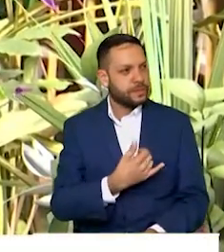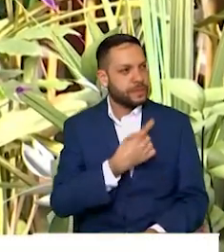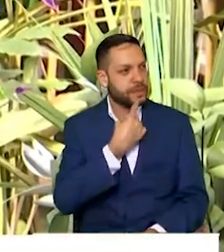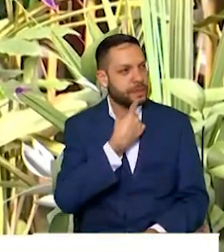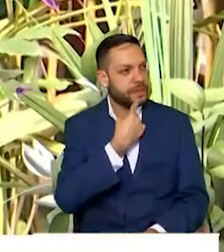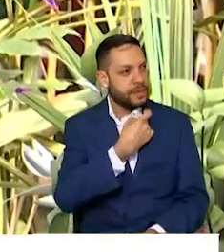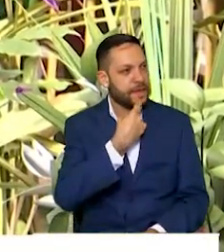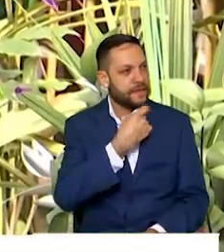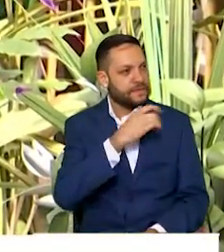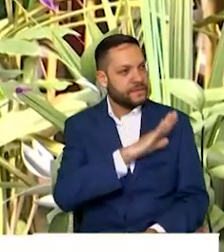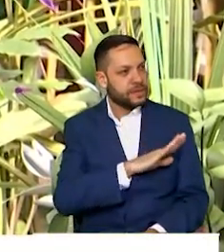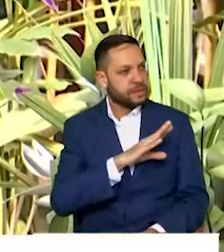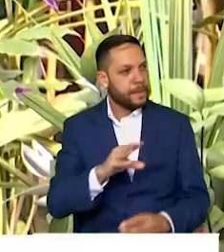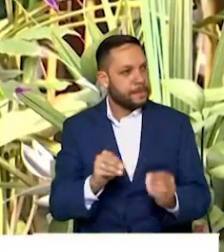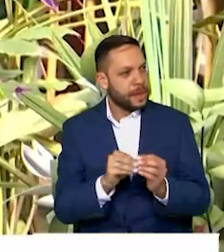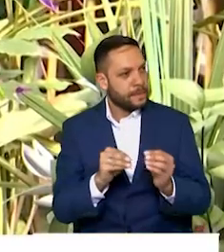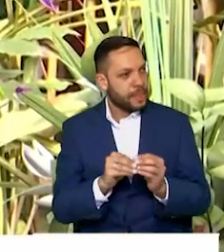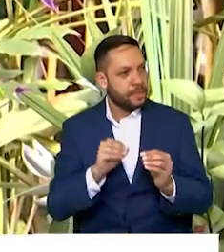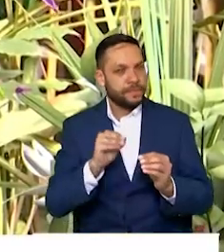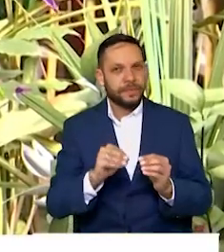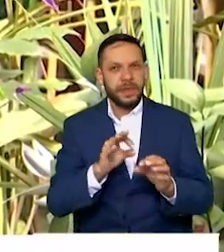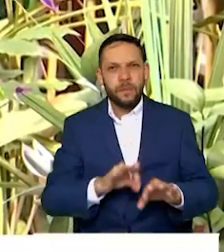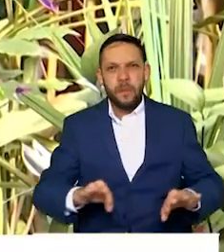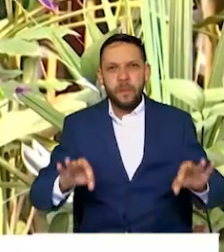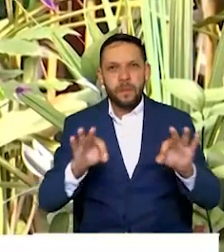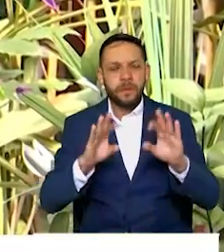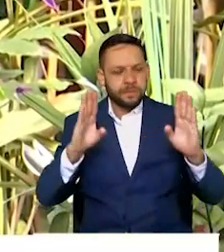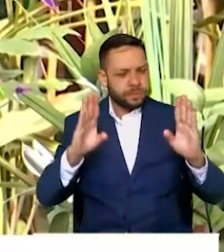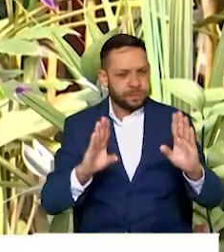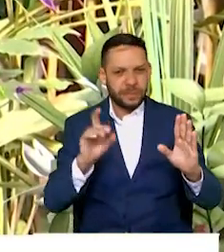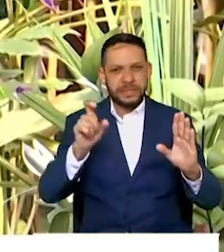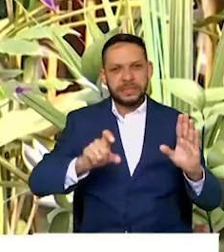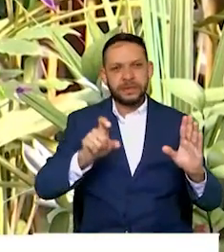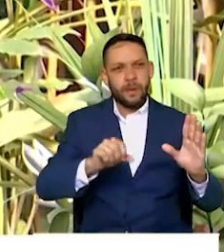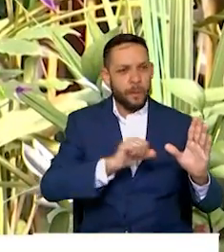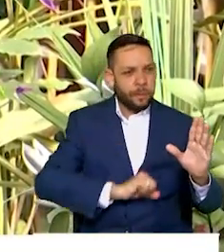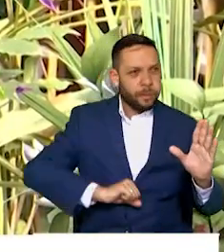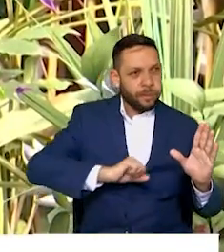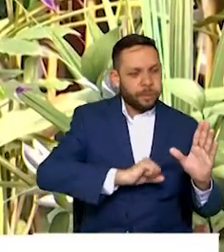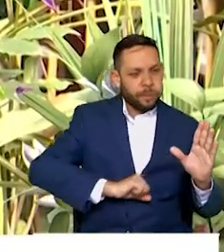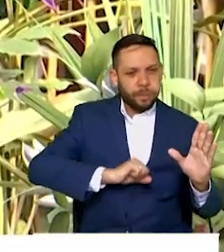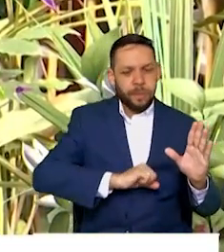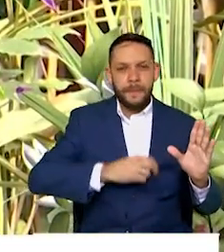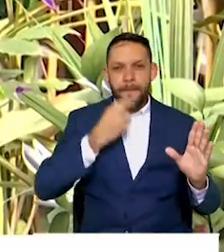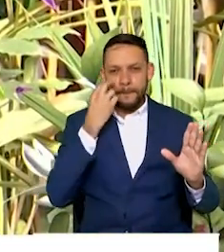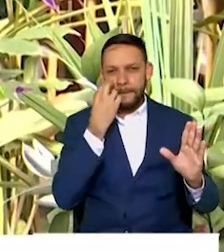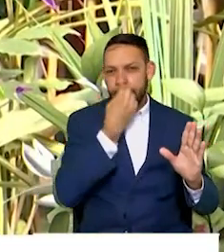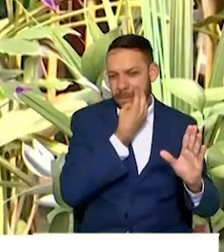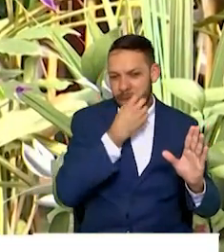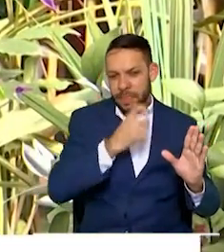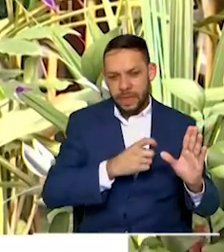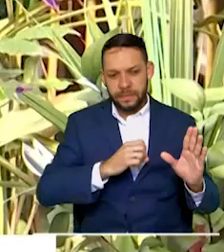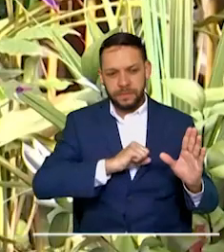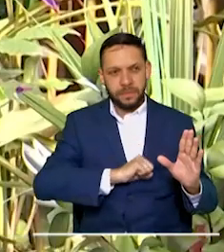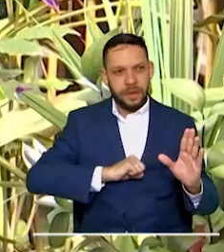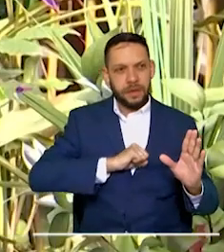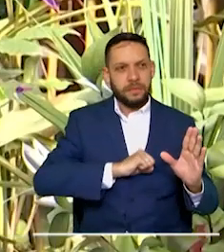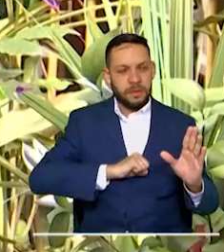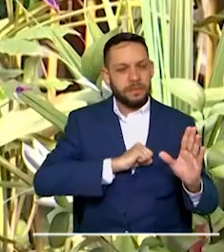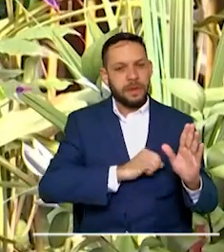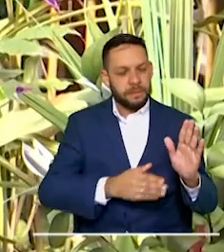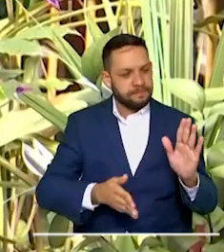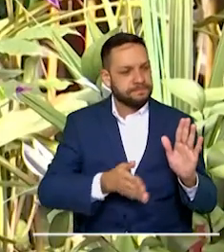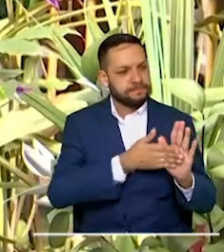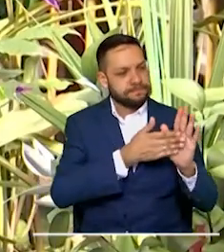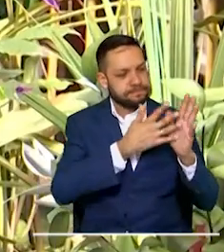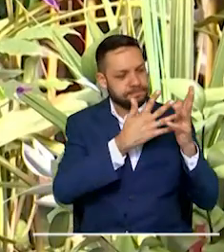la mamografía. Entonces yo digo que una buena ecografía mamaria por lo menos una vez al año